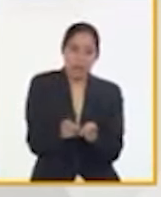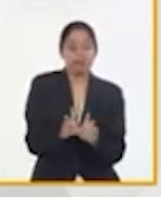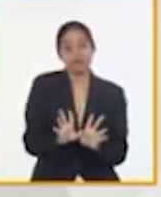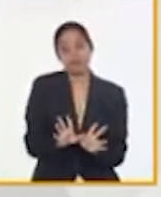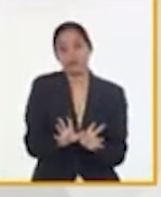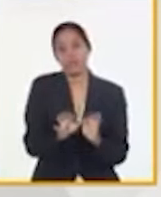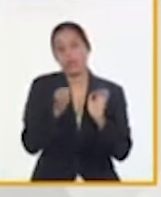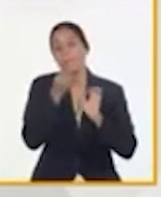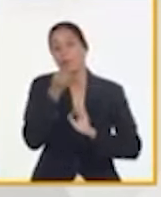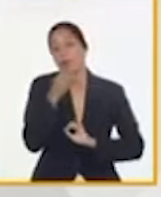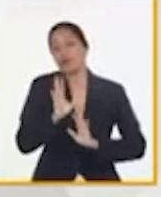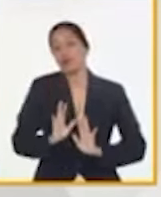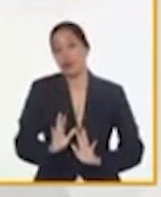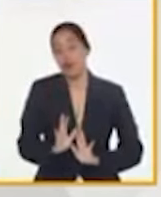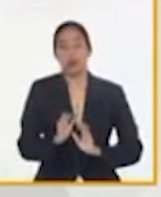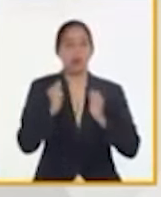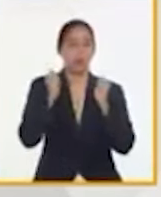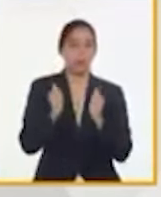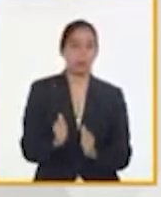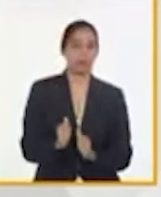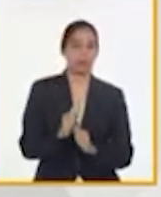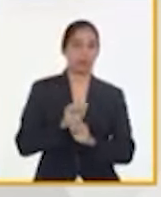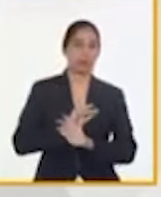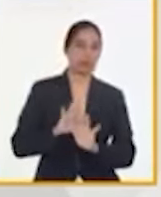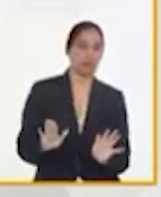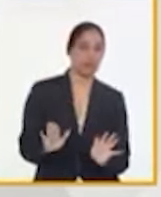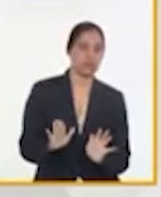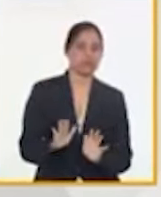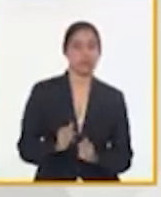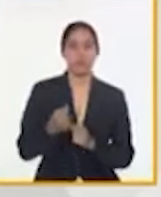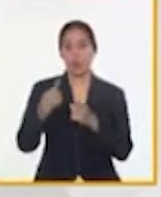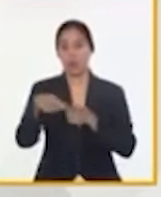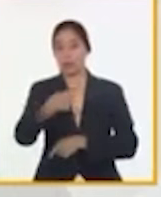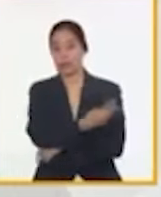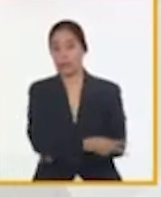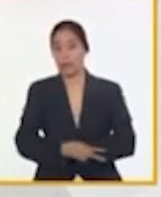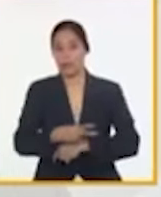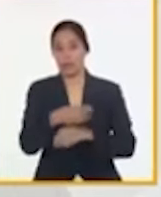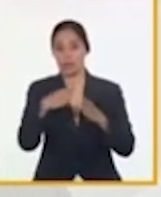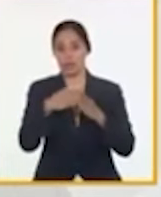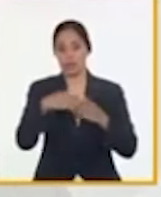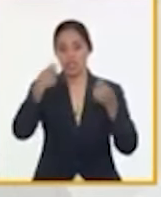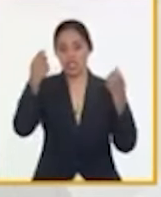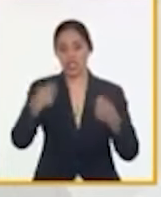la estancia en los lados perfectamente, viviendo afuera, pero con pleno derecho aquí.